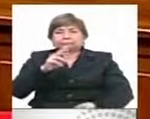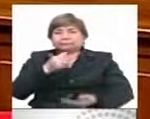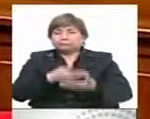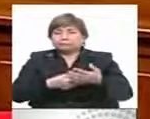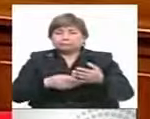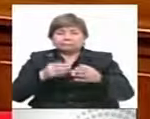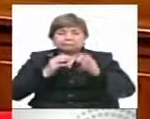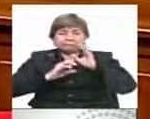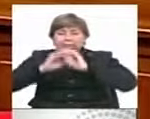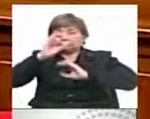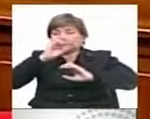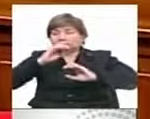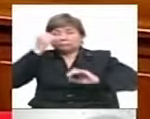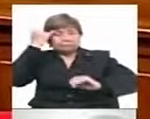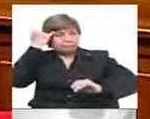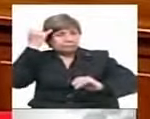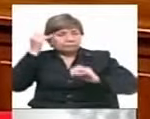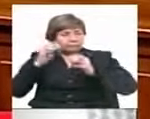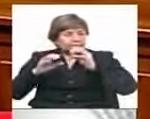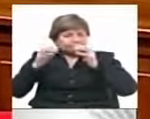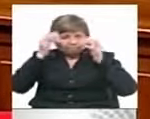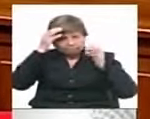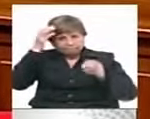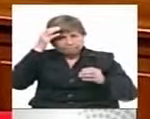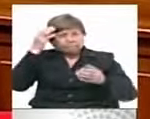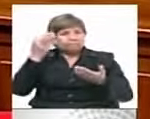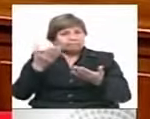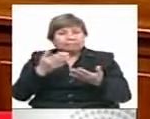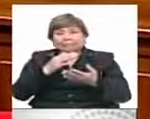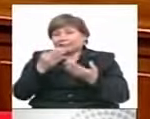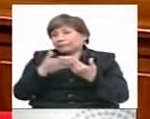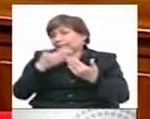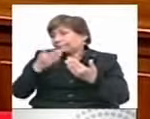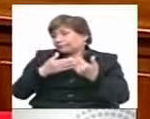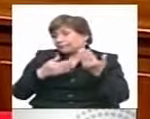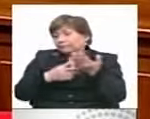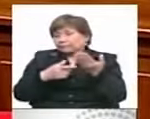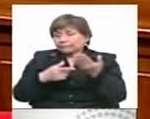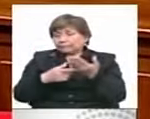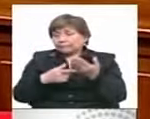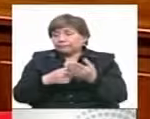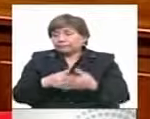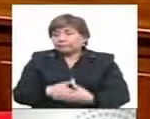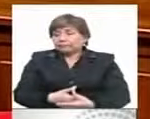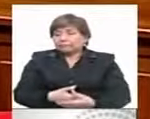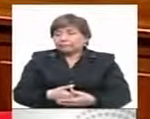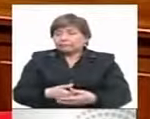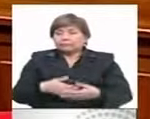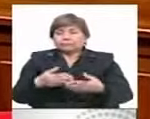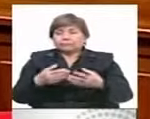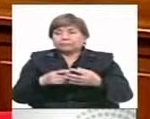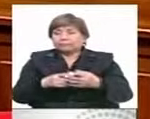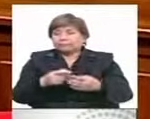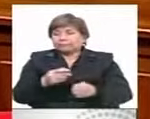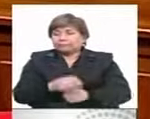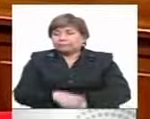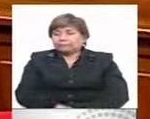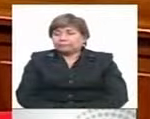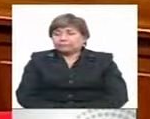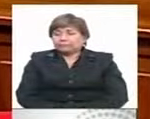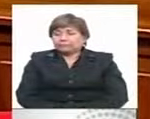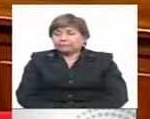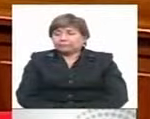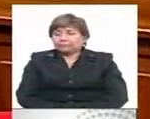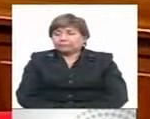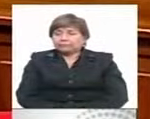la ciencia, la creatividad y el conocimiento, acceso a la tecnología, garantizar el retorno por favor, seguro.